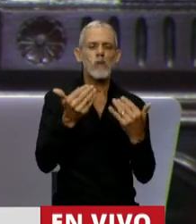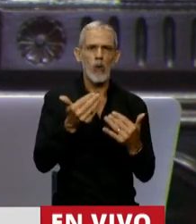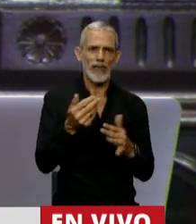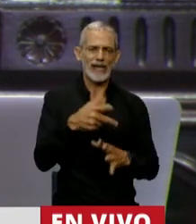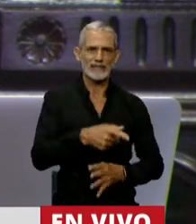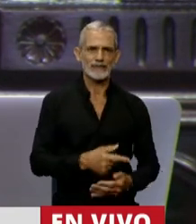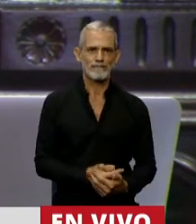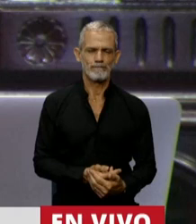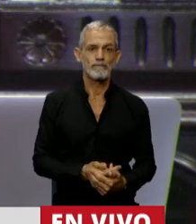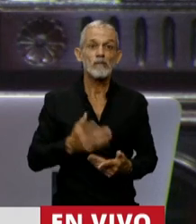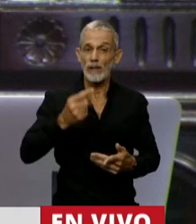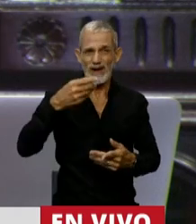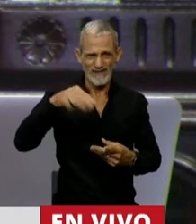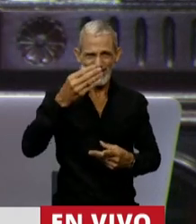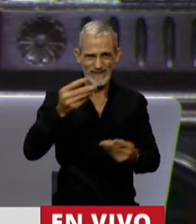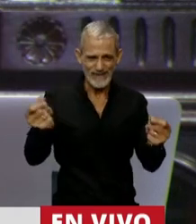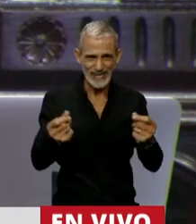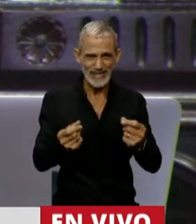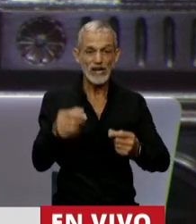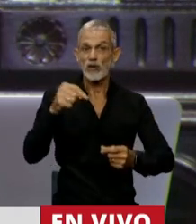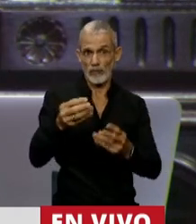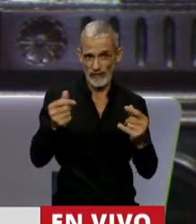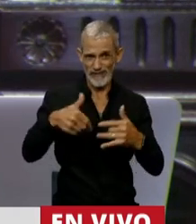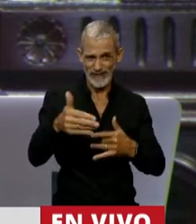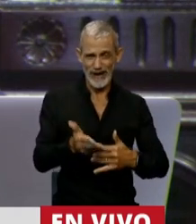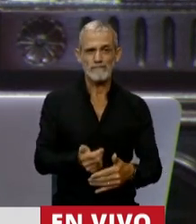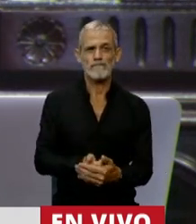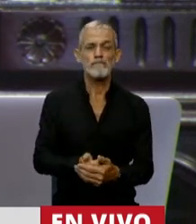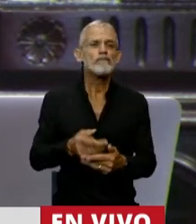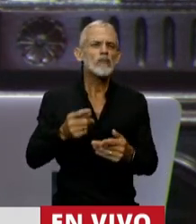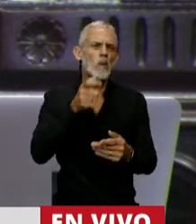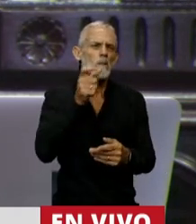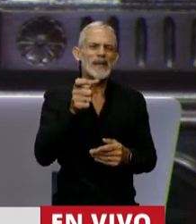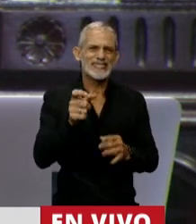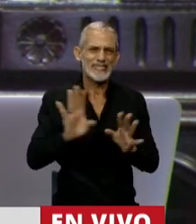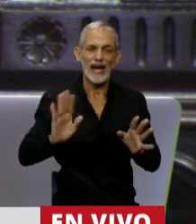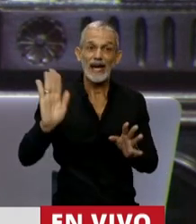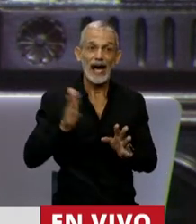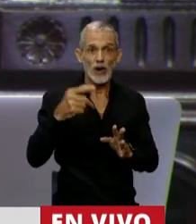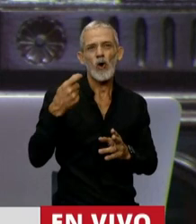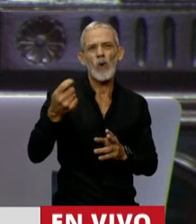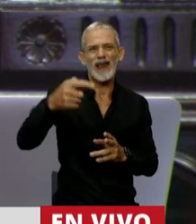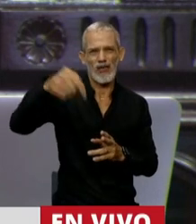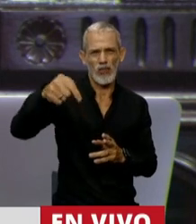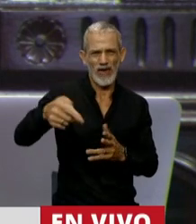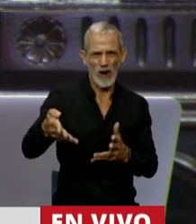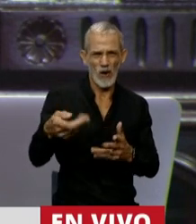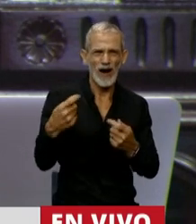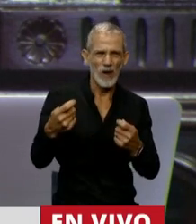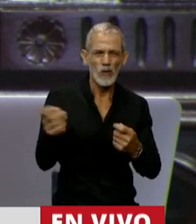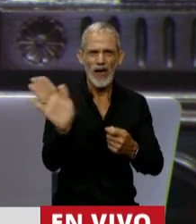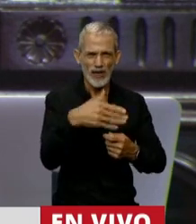de hacer. Para finalizar, señor presidente, con esto termino, un mensaje a los actuales jubilados.